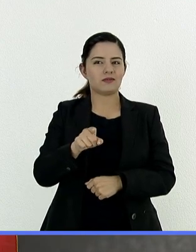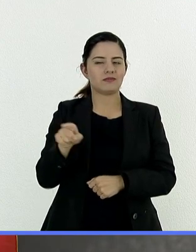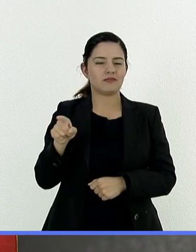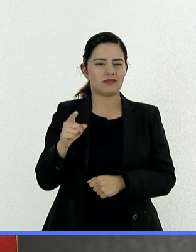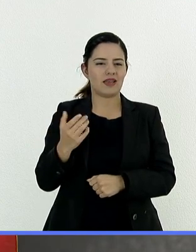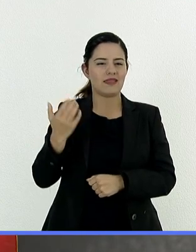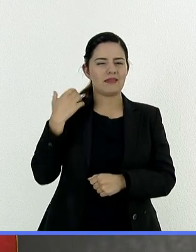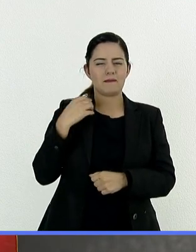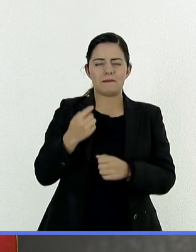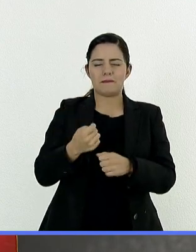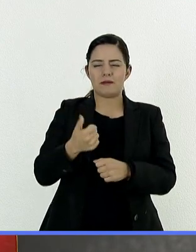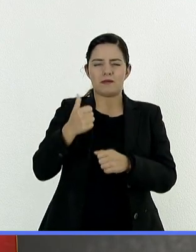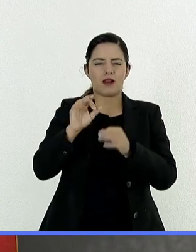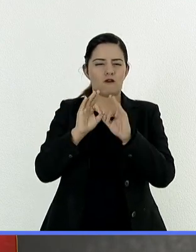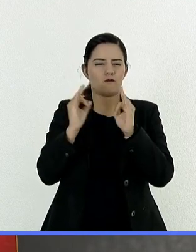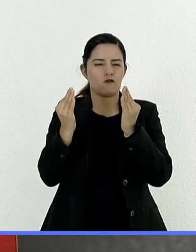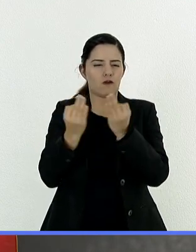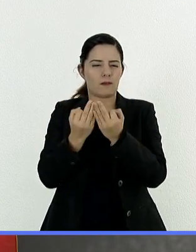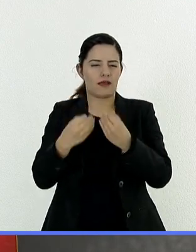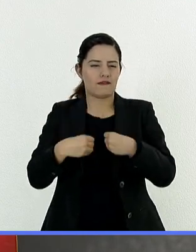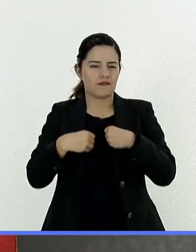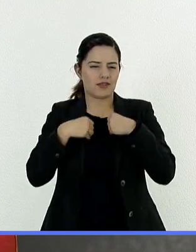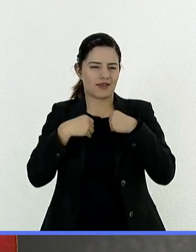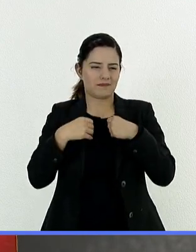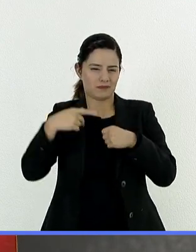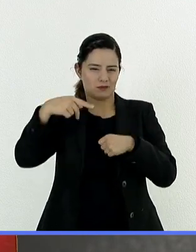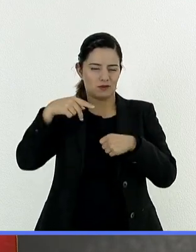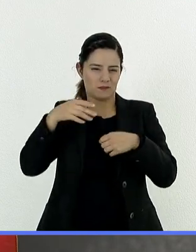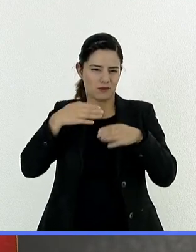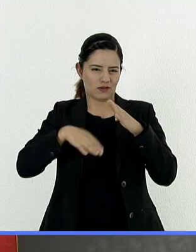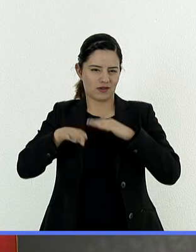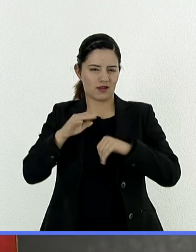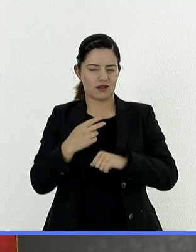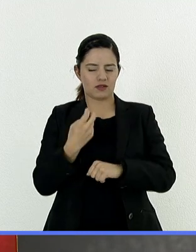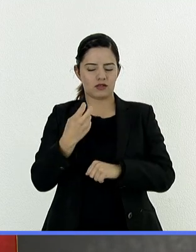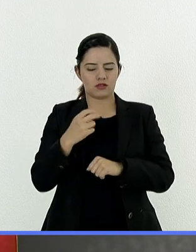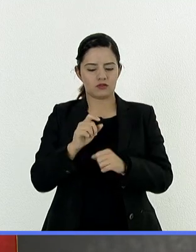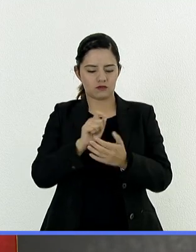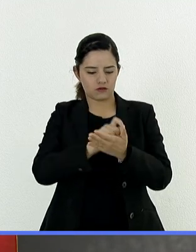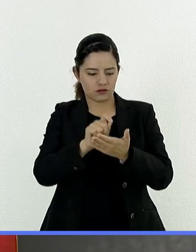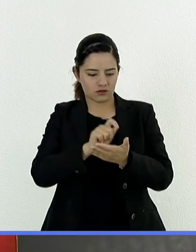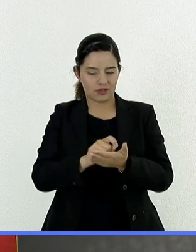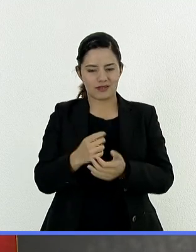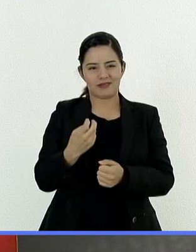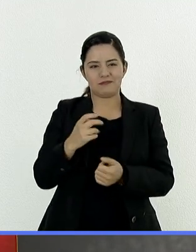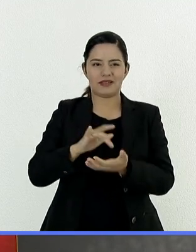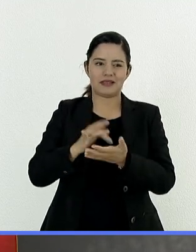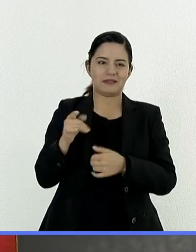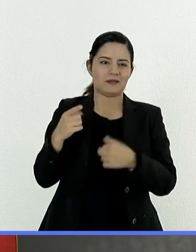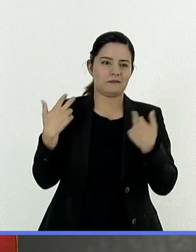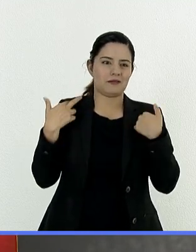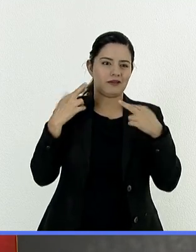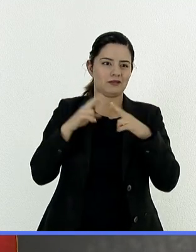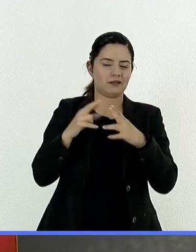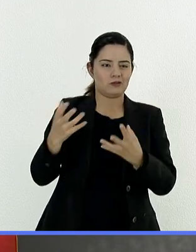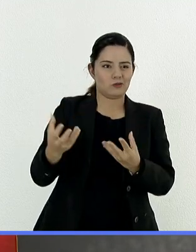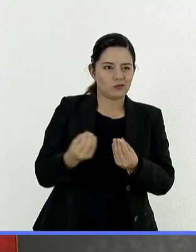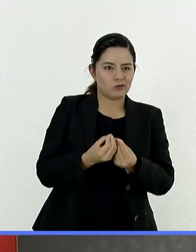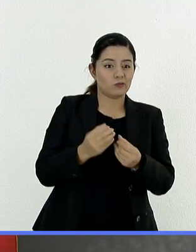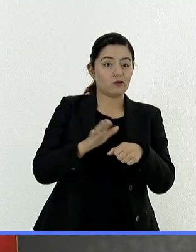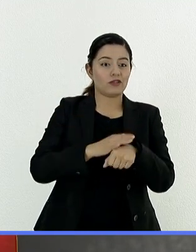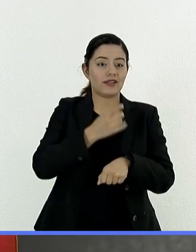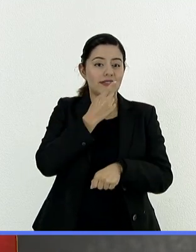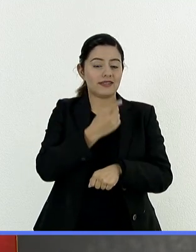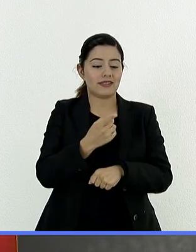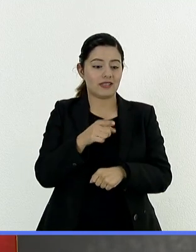en la tierra que comentaba yo ayer en la presentación gracias al profesor bayona nos podemos sentir muy jóvenes porque él habla de estas formaciones de